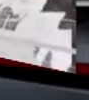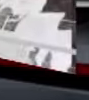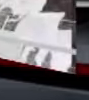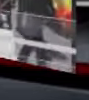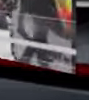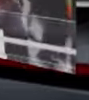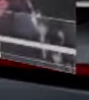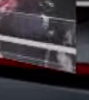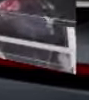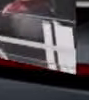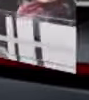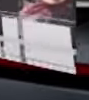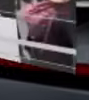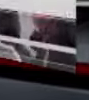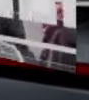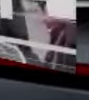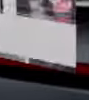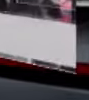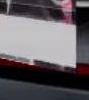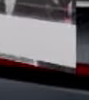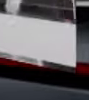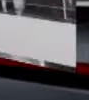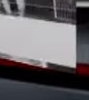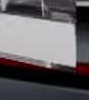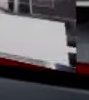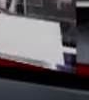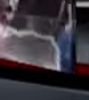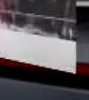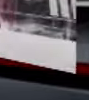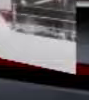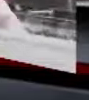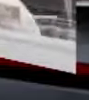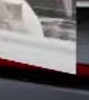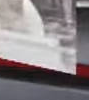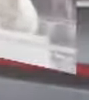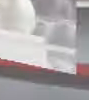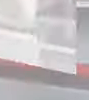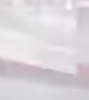En información internacional, reprimen con gas marcha en Bolivia.